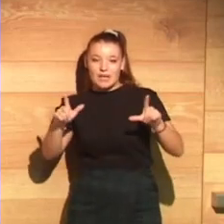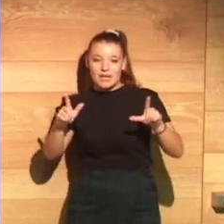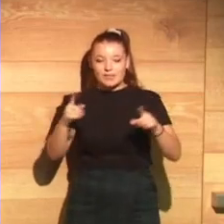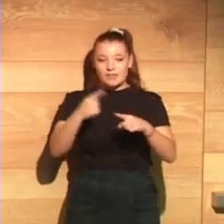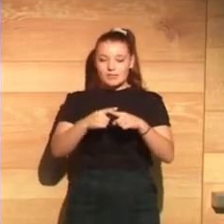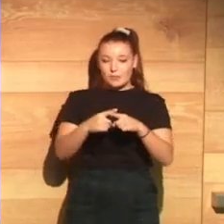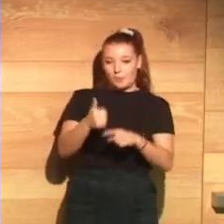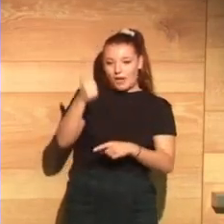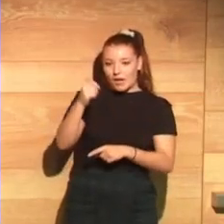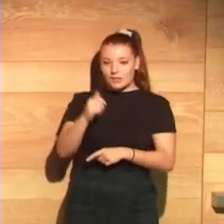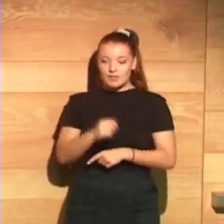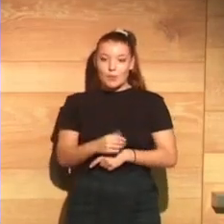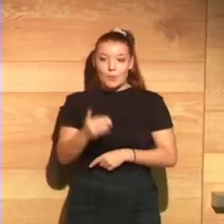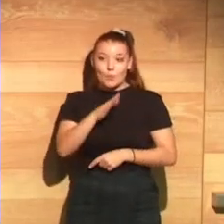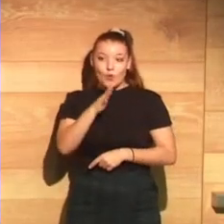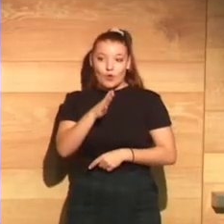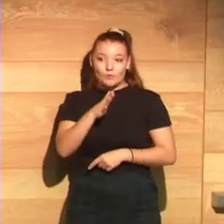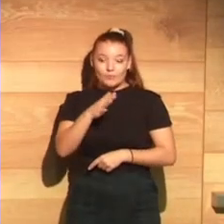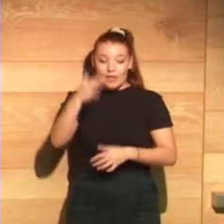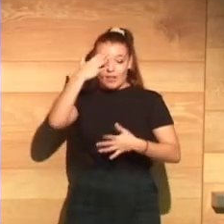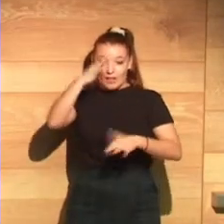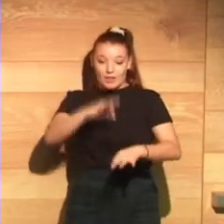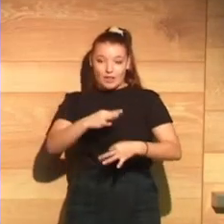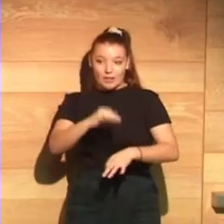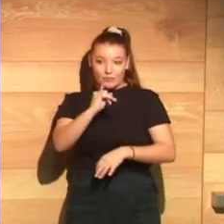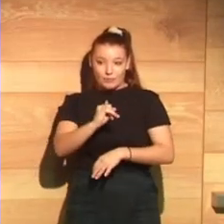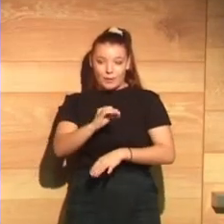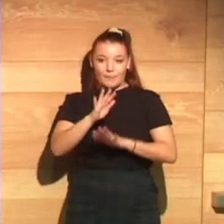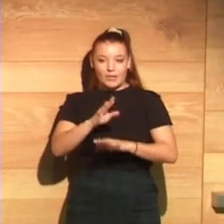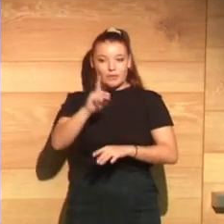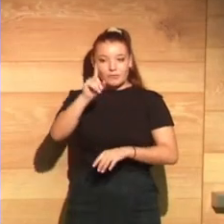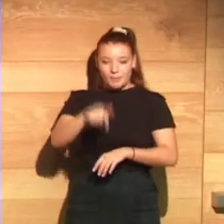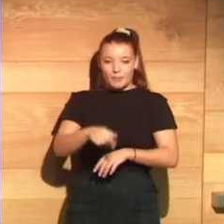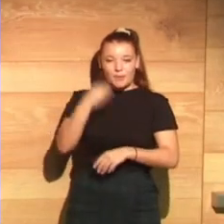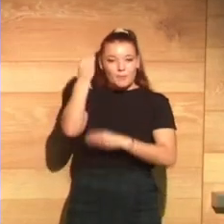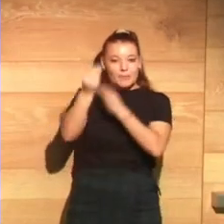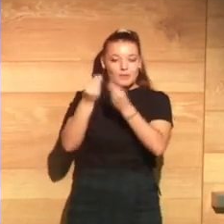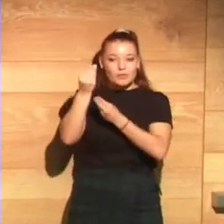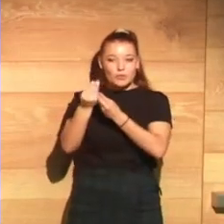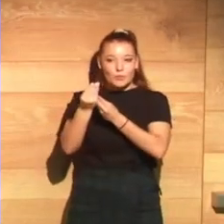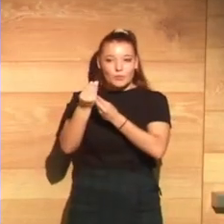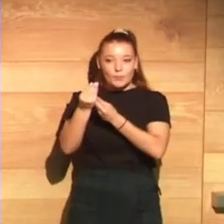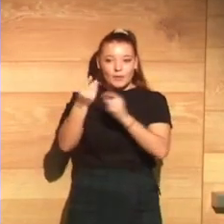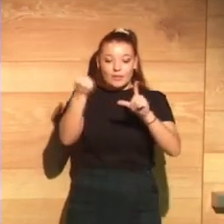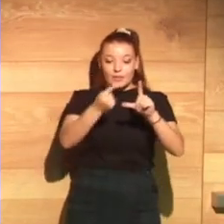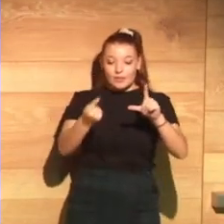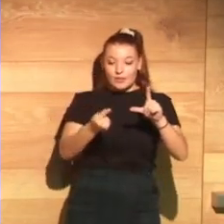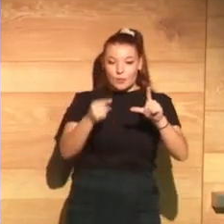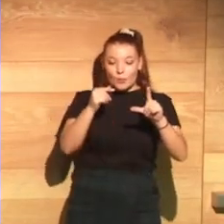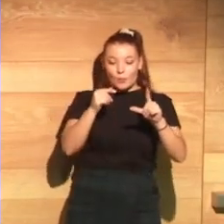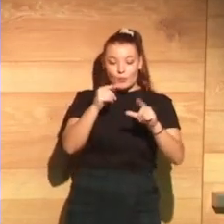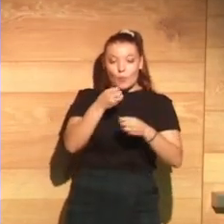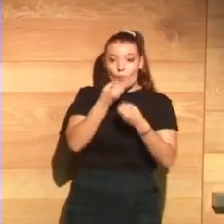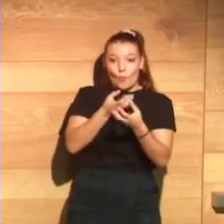en esas imágenes quizá más, porque está esa inocencia, pero también creo que el dibujo y lo que tú